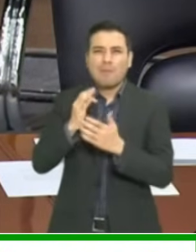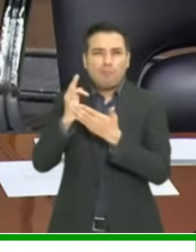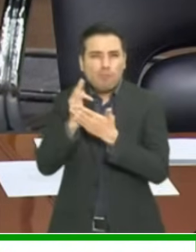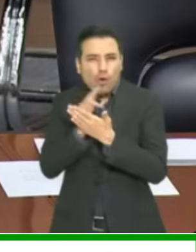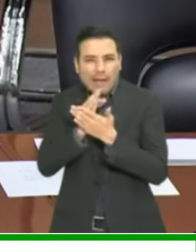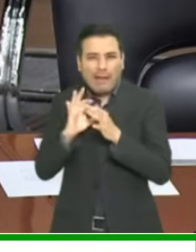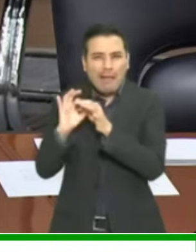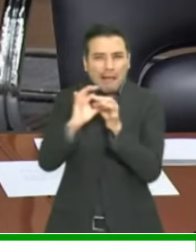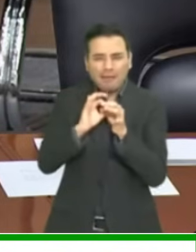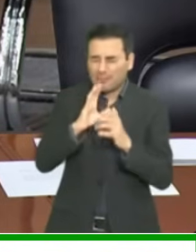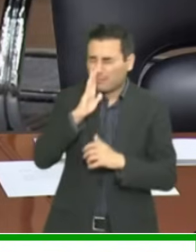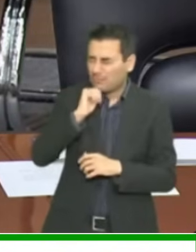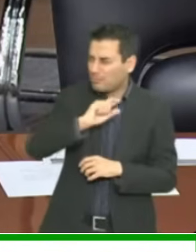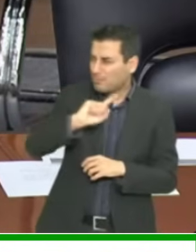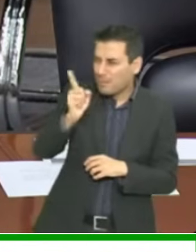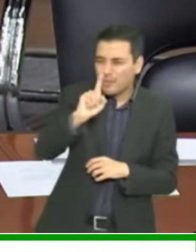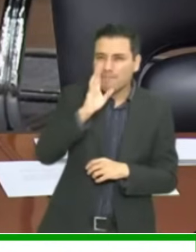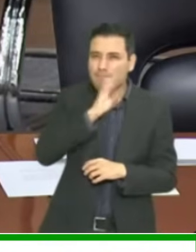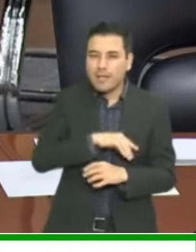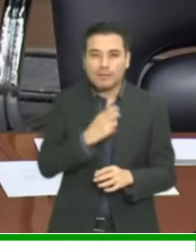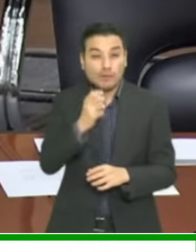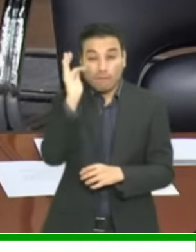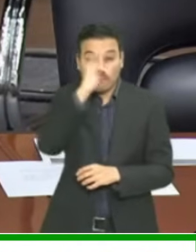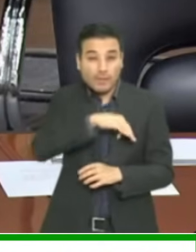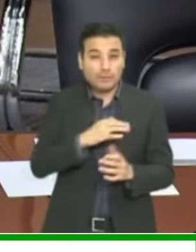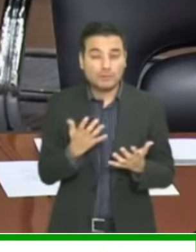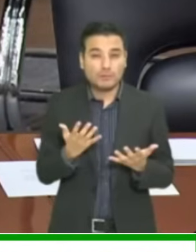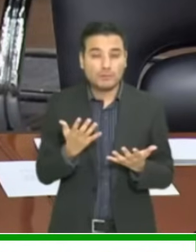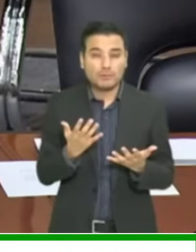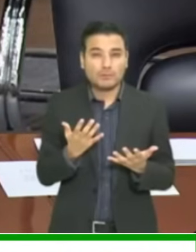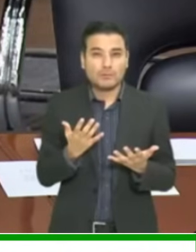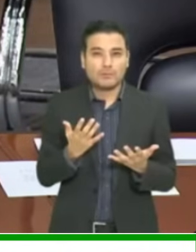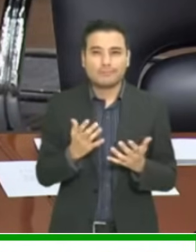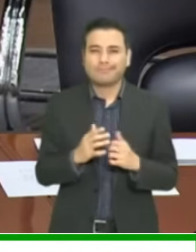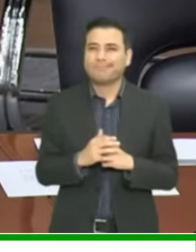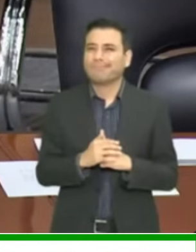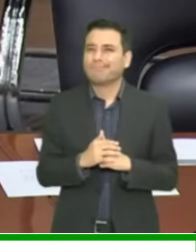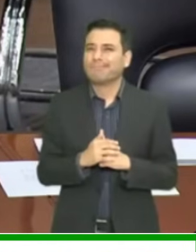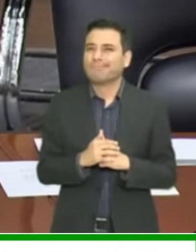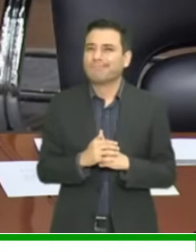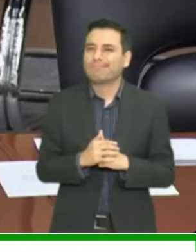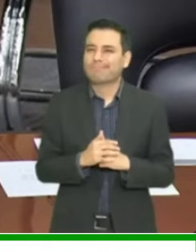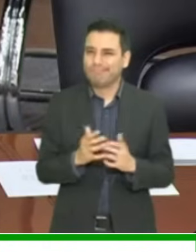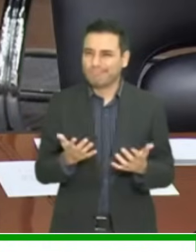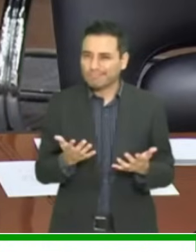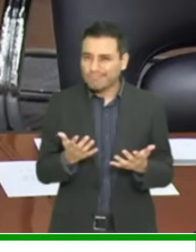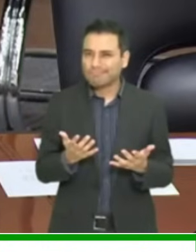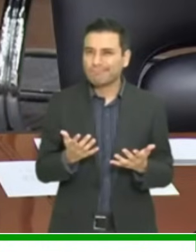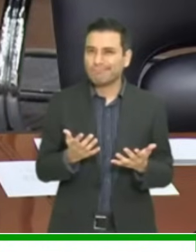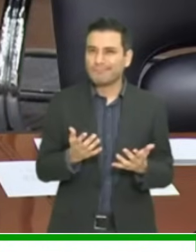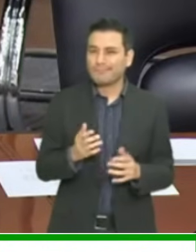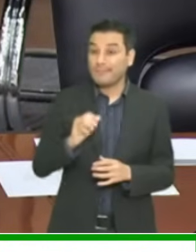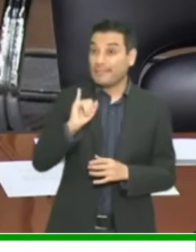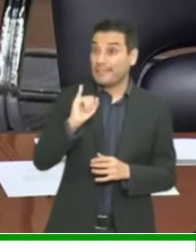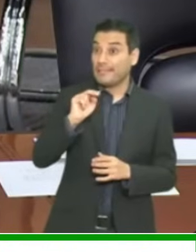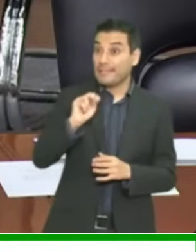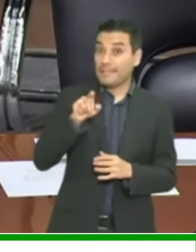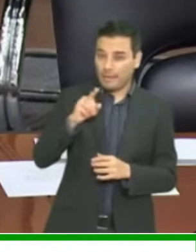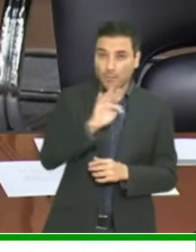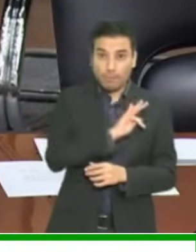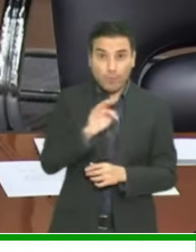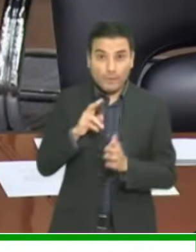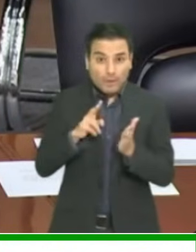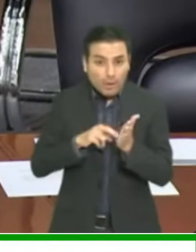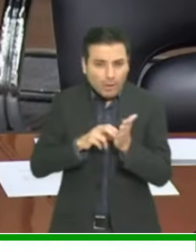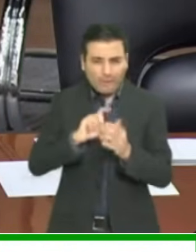que ganó el domingo. Eso es absolutamente falso. Y yo creo que no se corrige desde una interpretación por parte de la autoridad administrativa, en este caso el INE.